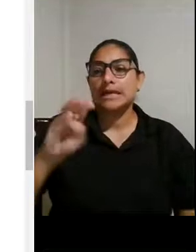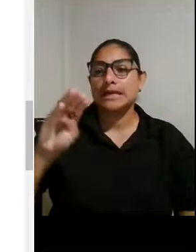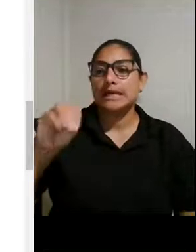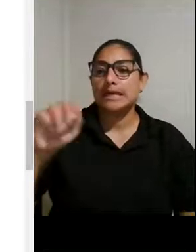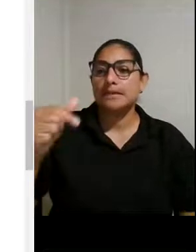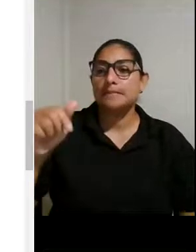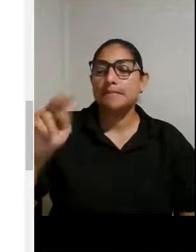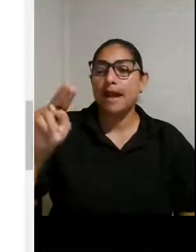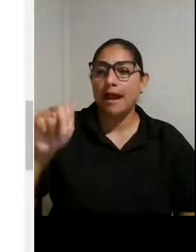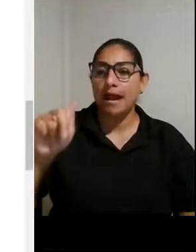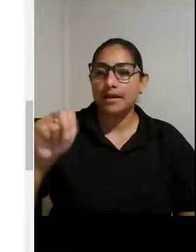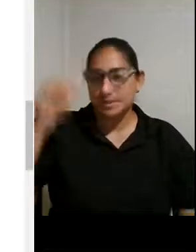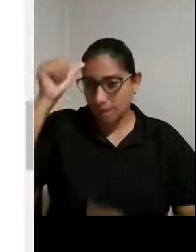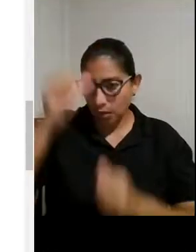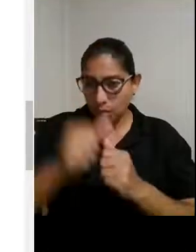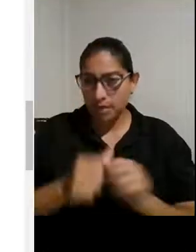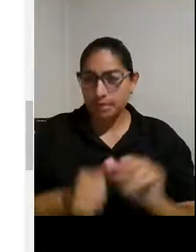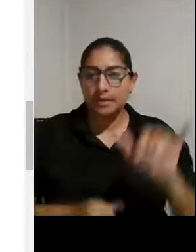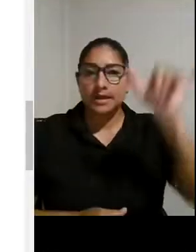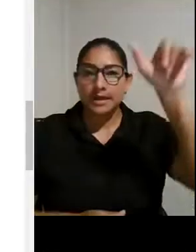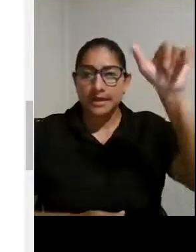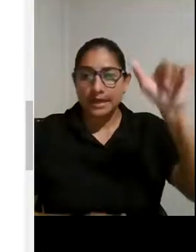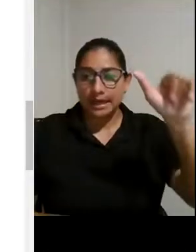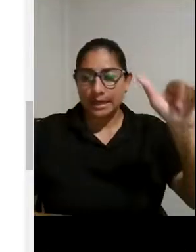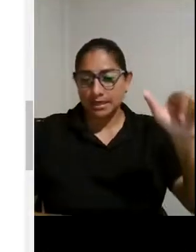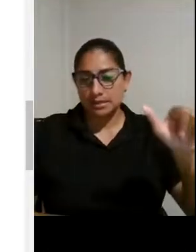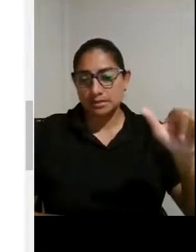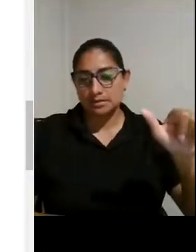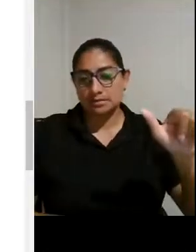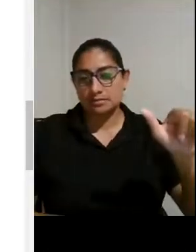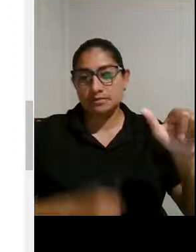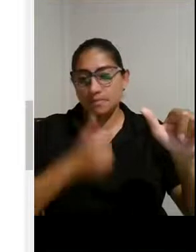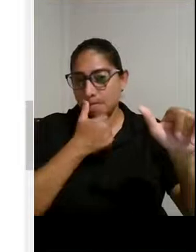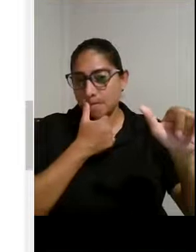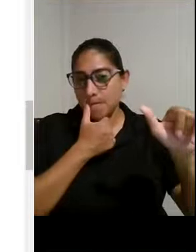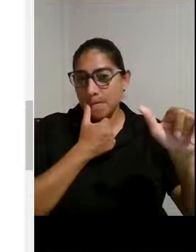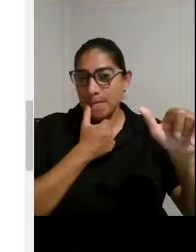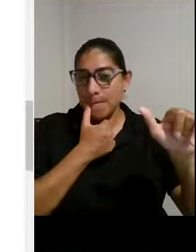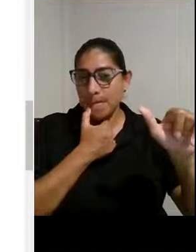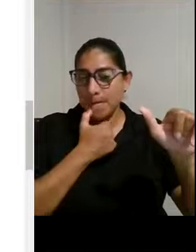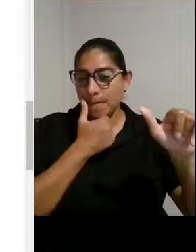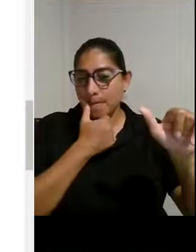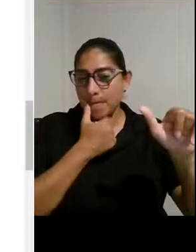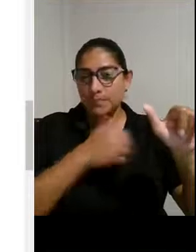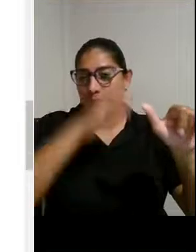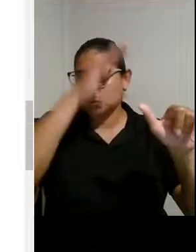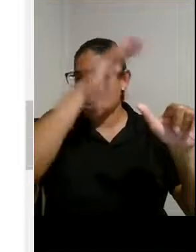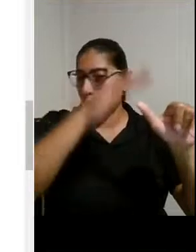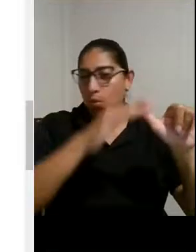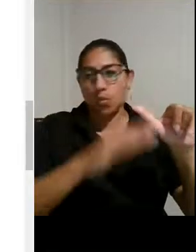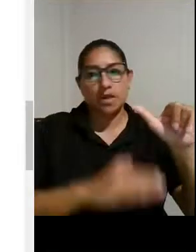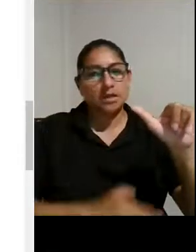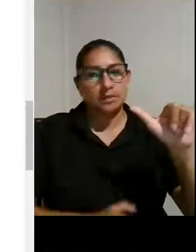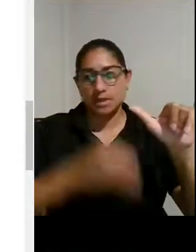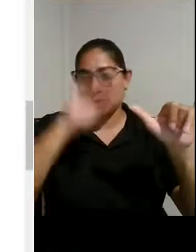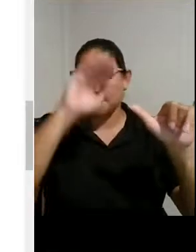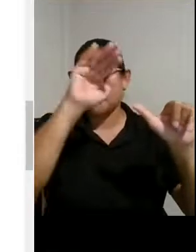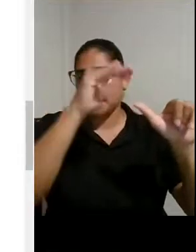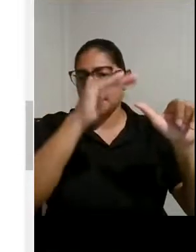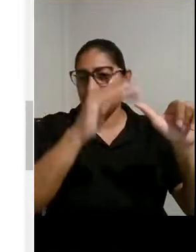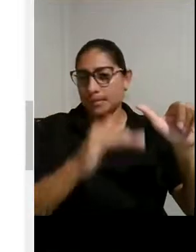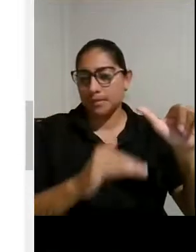imágenes, recuerden que las imágenes son las que están representadas en el eje vertical, ¿verdad?